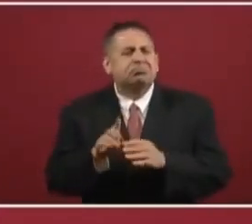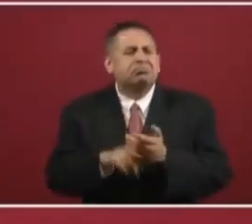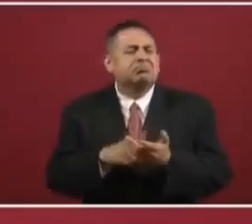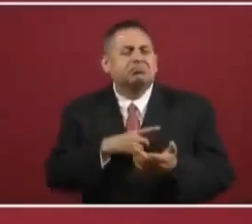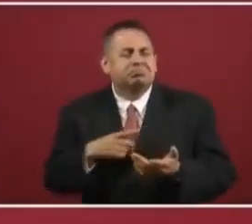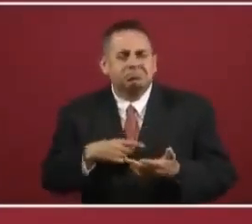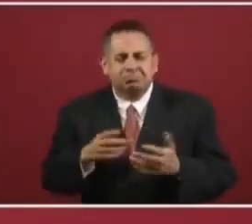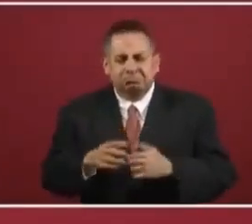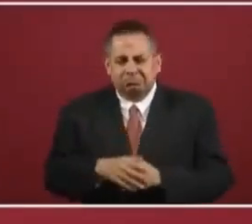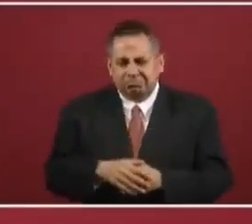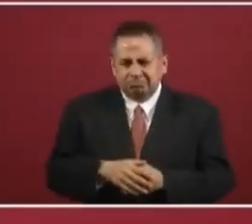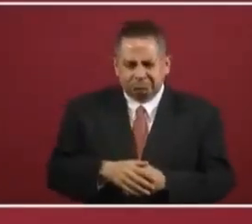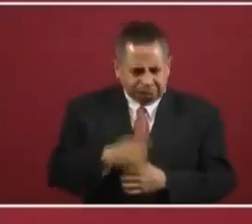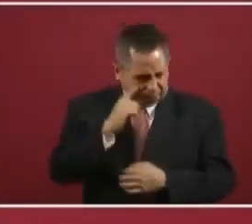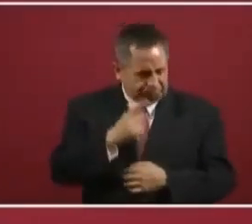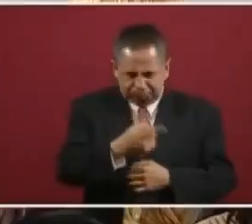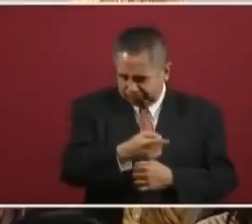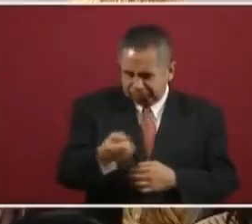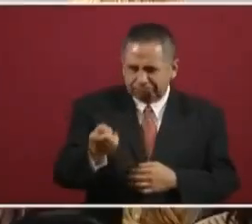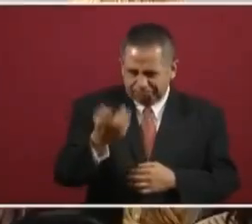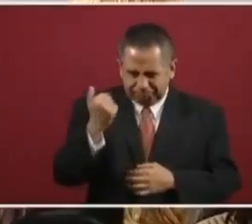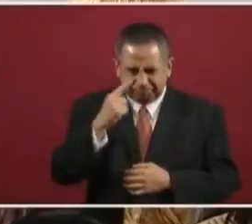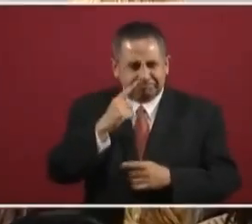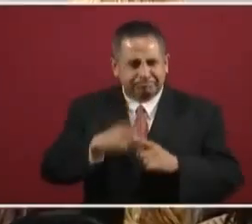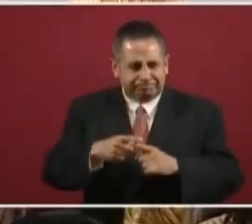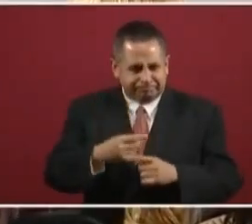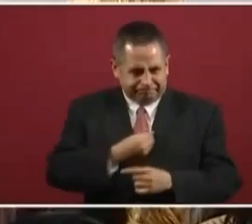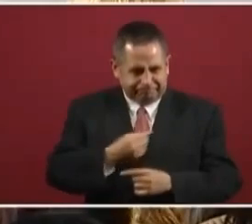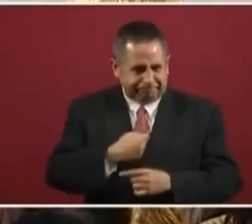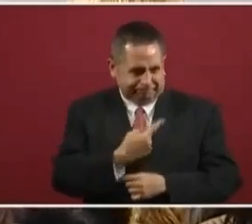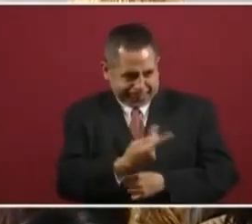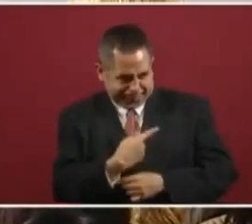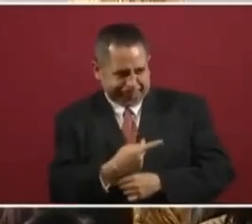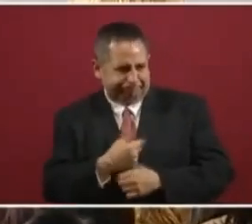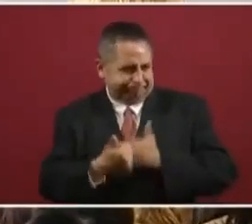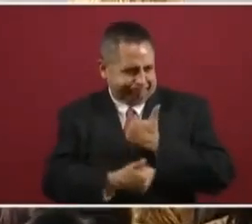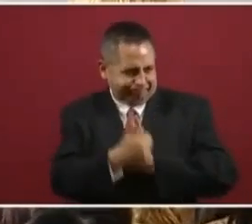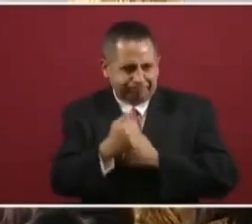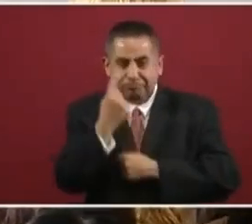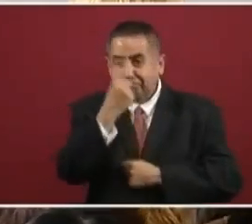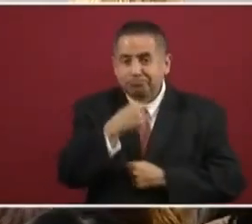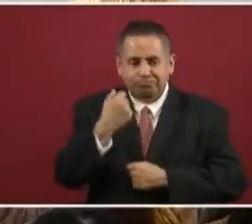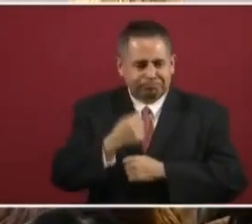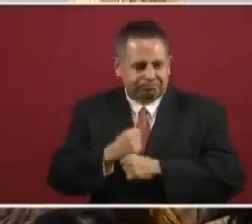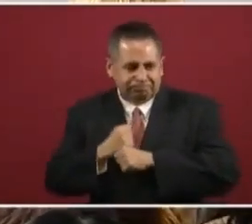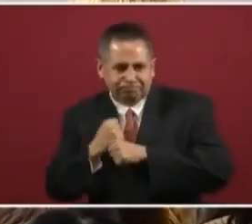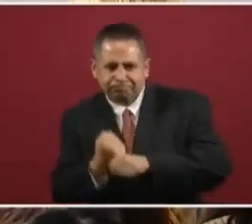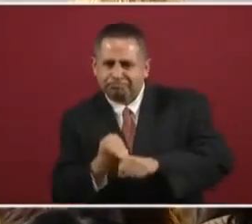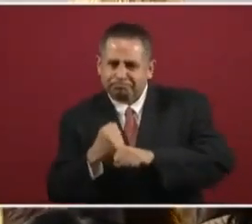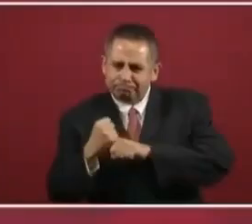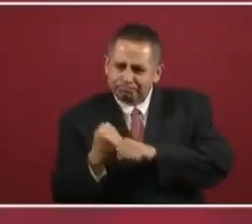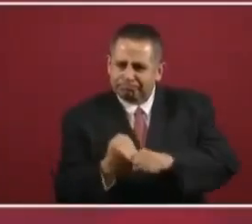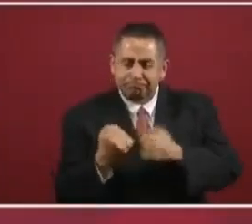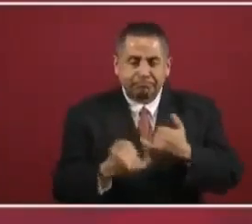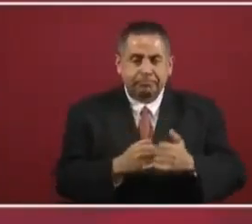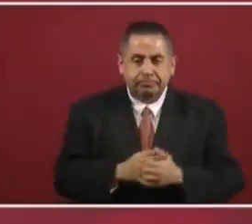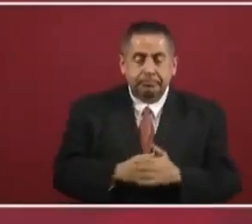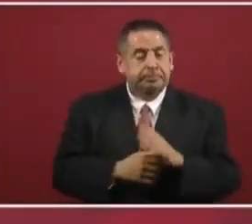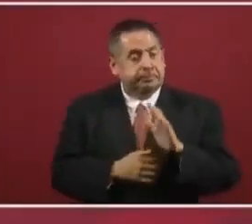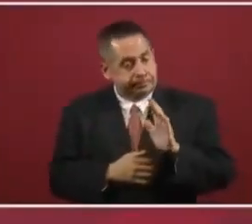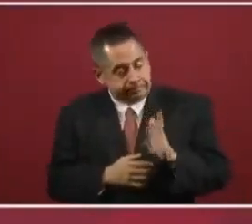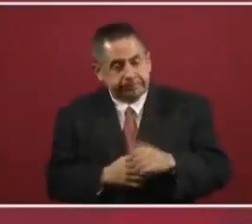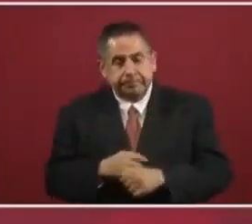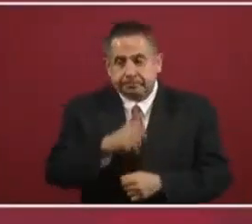béisbol les invito a ver quién aguanta más de una hora practicando béisbol pues ese